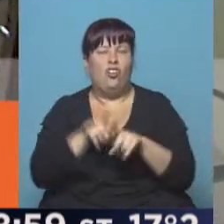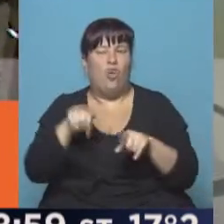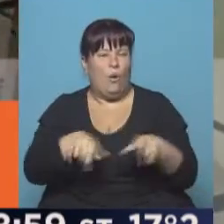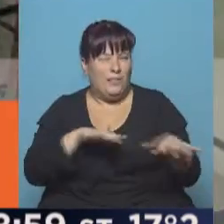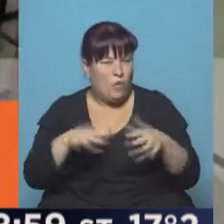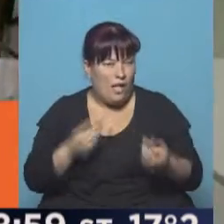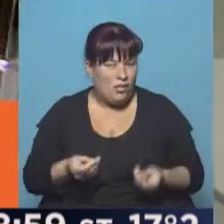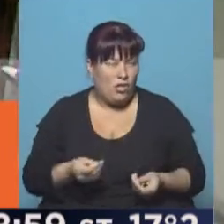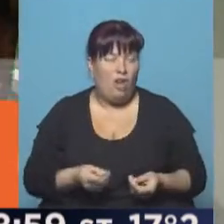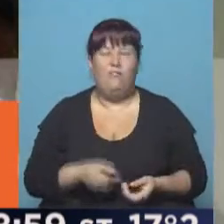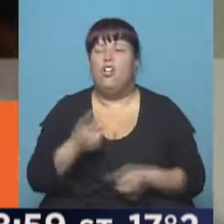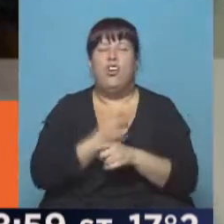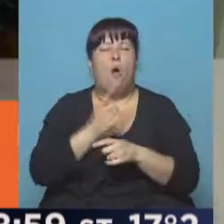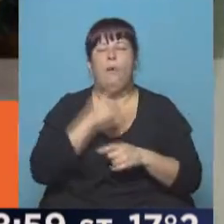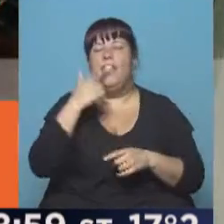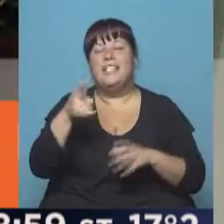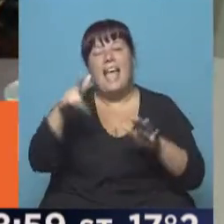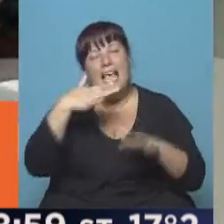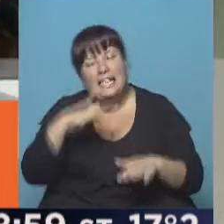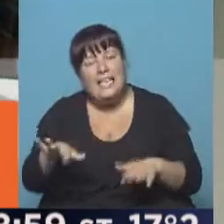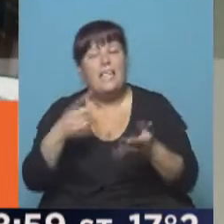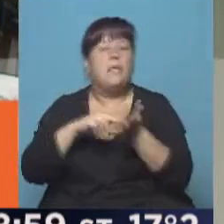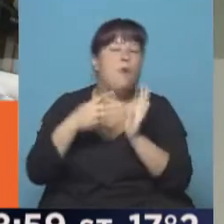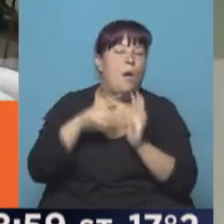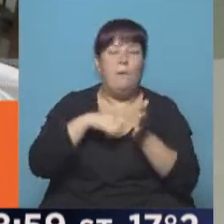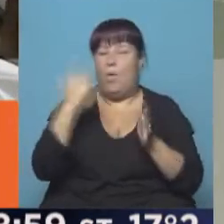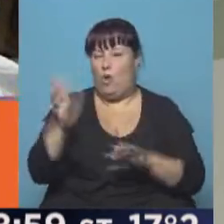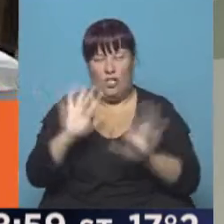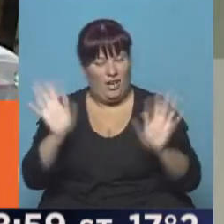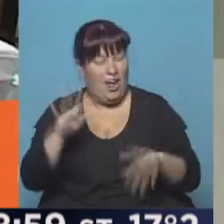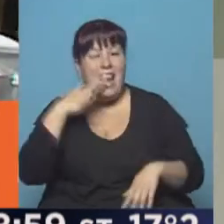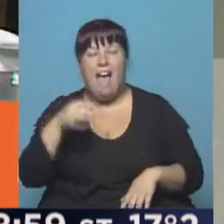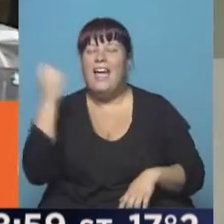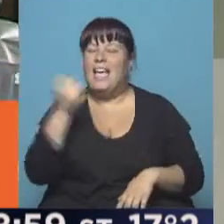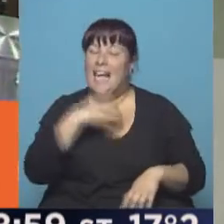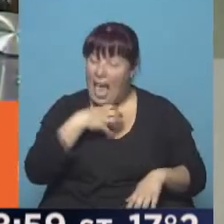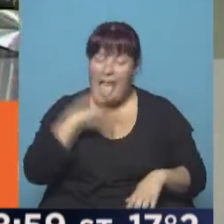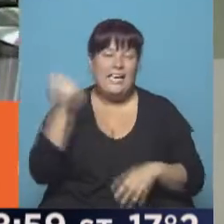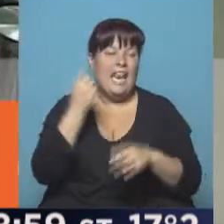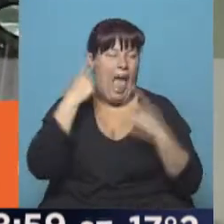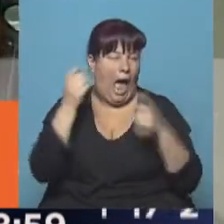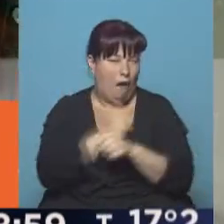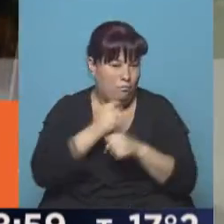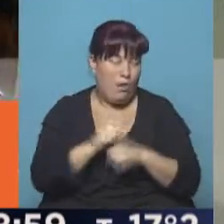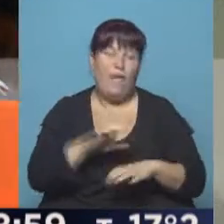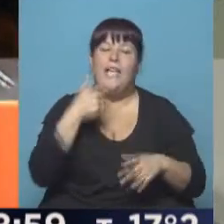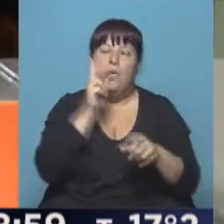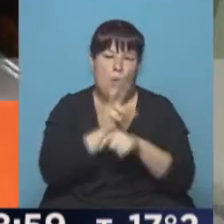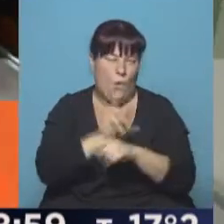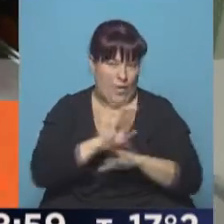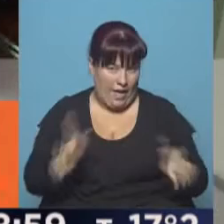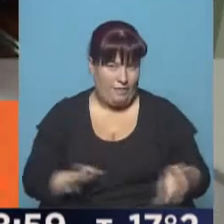situación digo no les podemos pedir que entiendan cuál es el conflicto de la provincia gonzález la verdad quieren tener un clase que los chicos se aprueben y quieren que alguien los